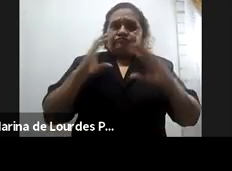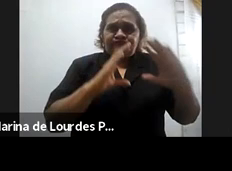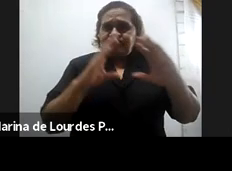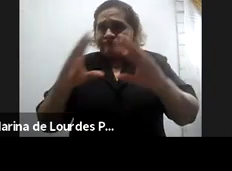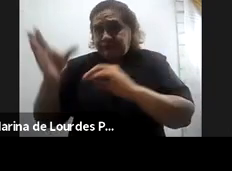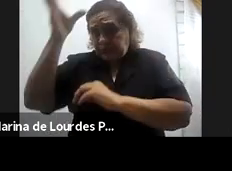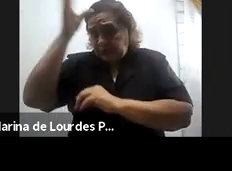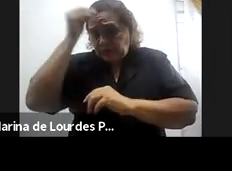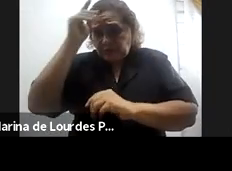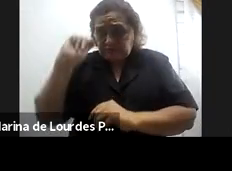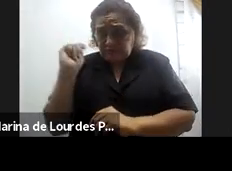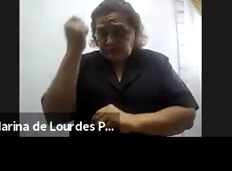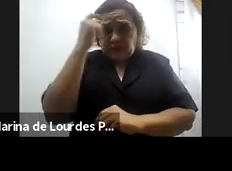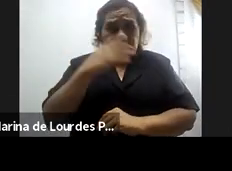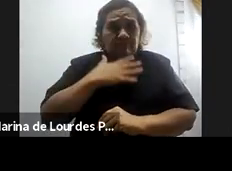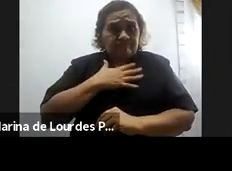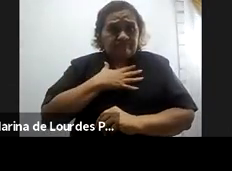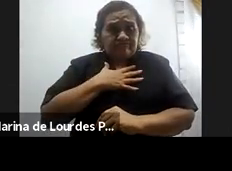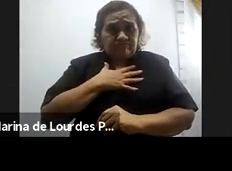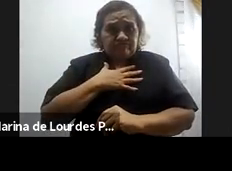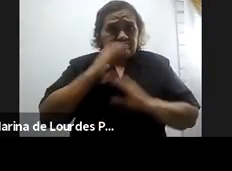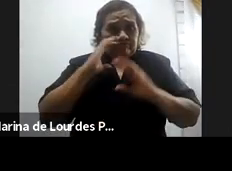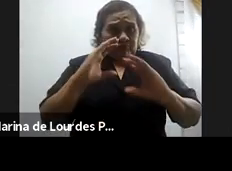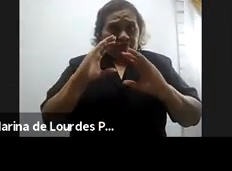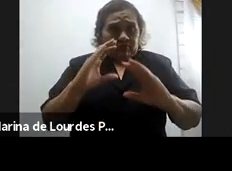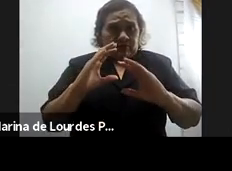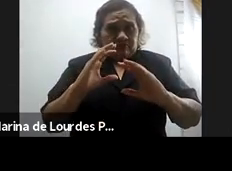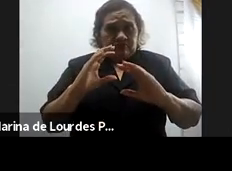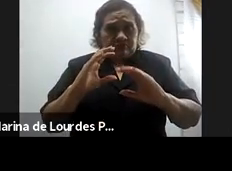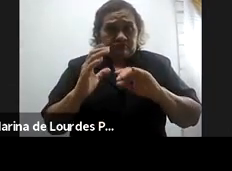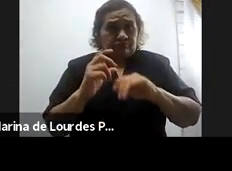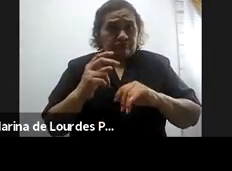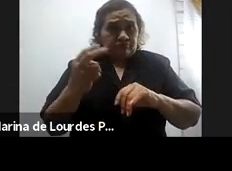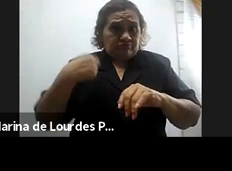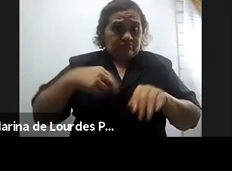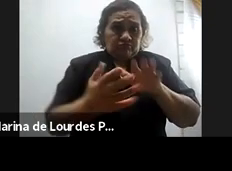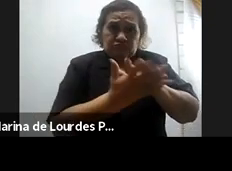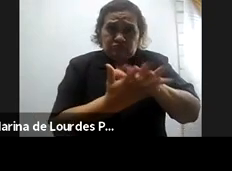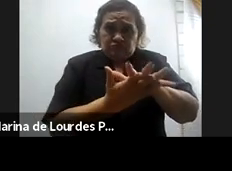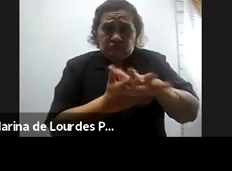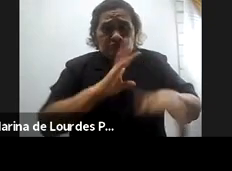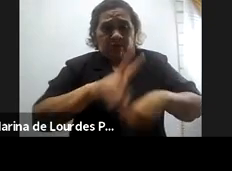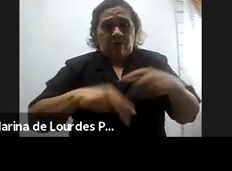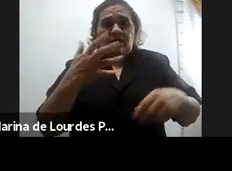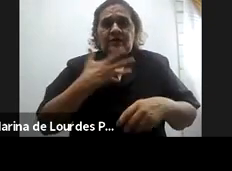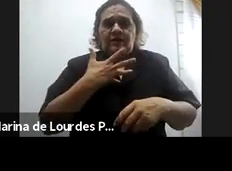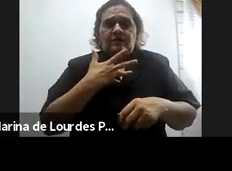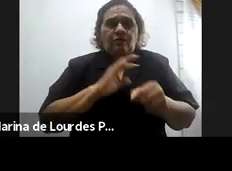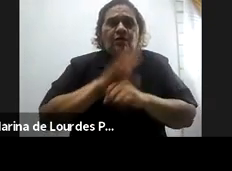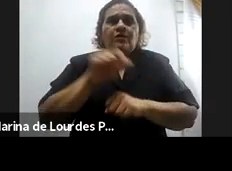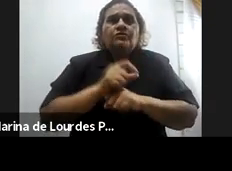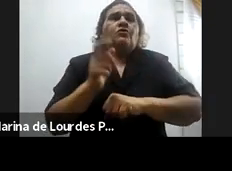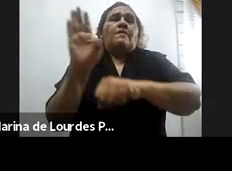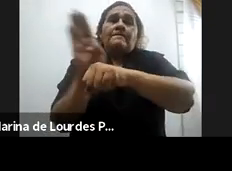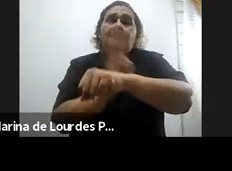aprendemos técnicas de autocuidado, nos cuidamos los pies, vamos a experimentar también cuáles son los